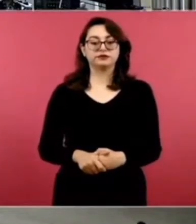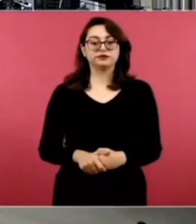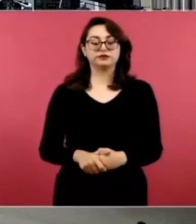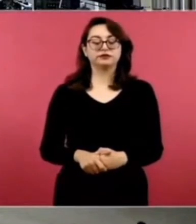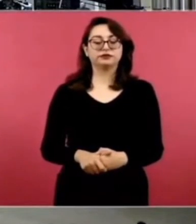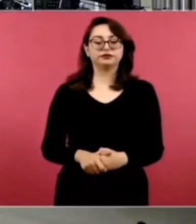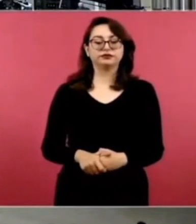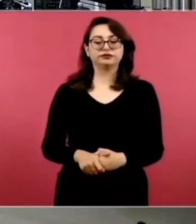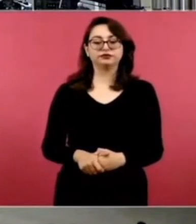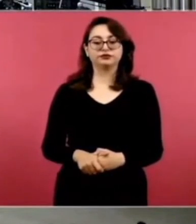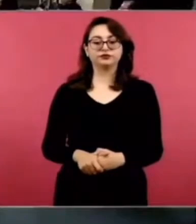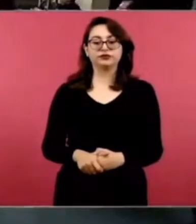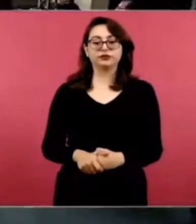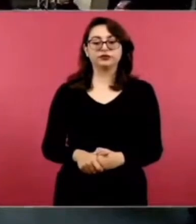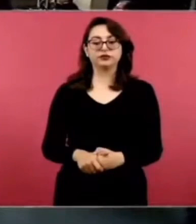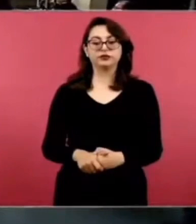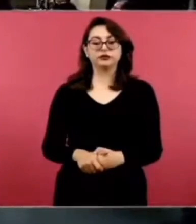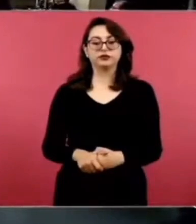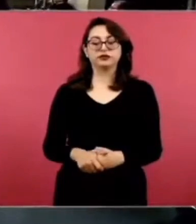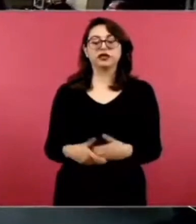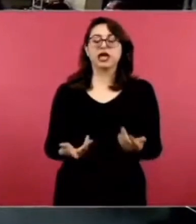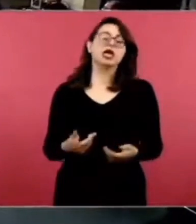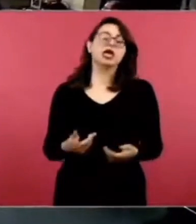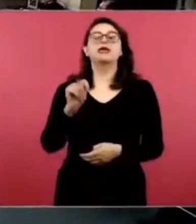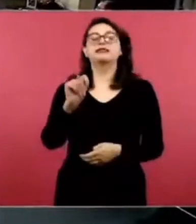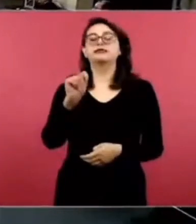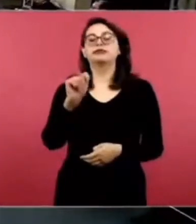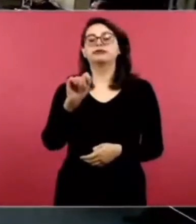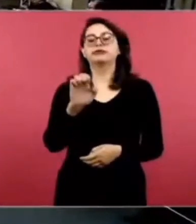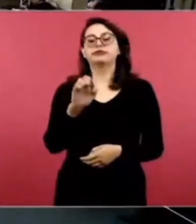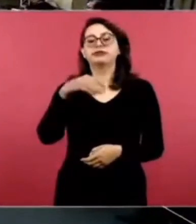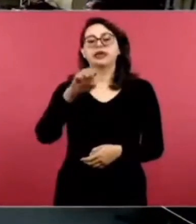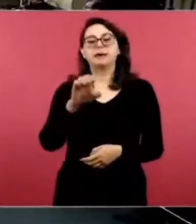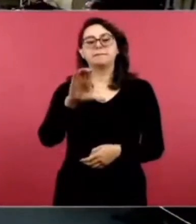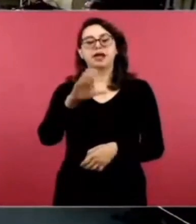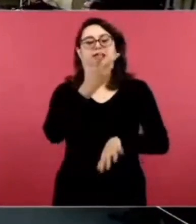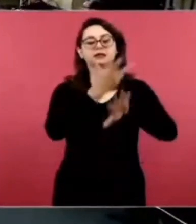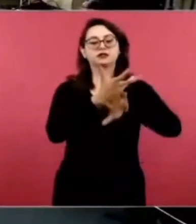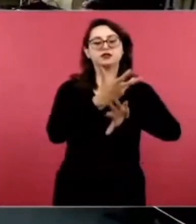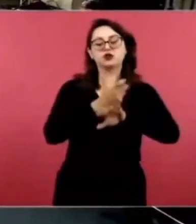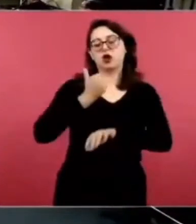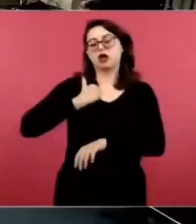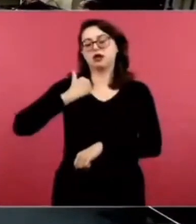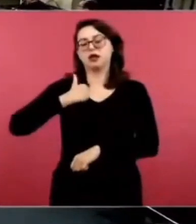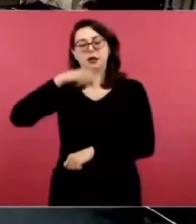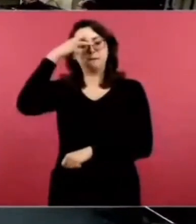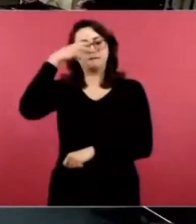Tratado de Libre Comercio con respecto al tema energético que se ha disputado desde el año pasado.